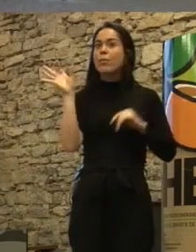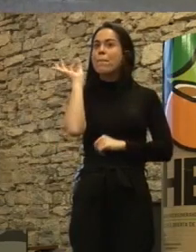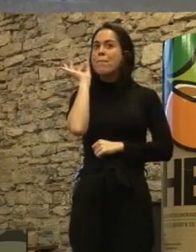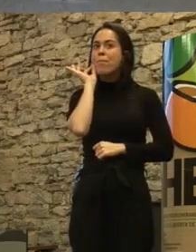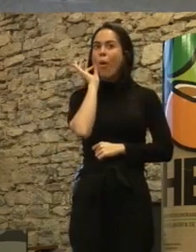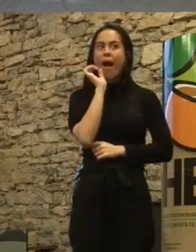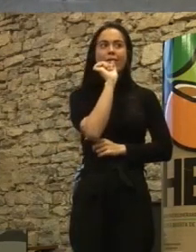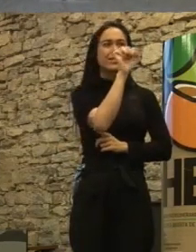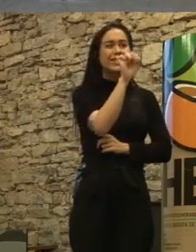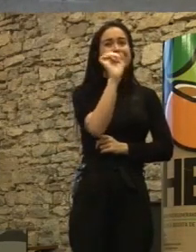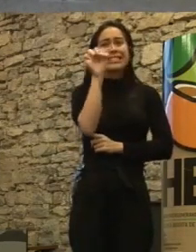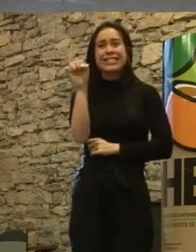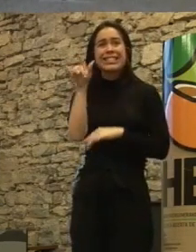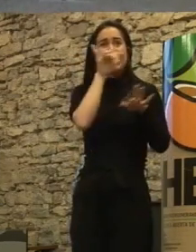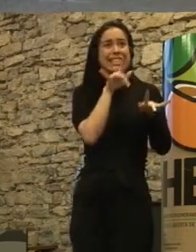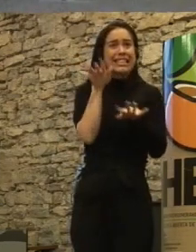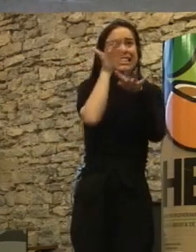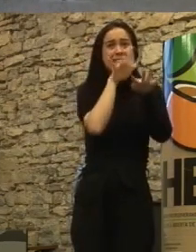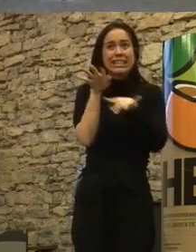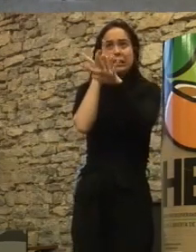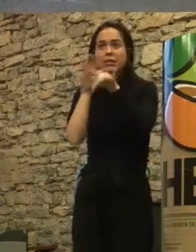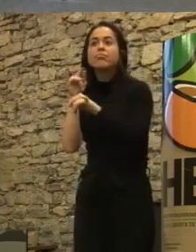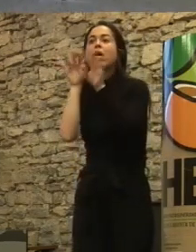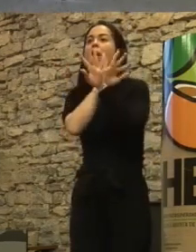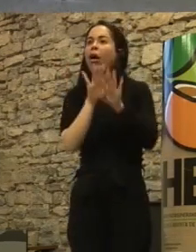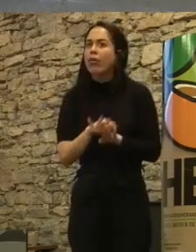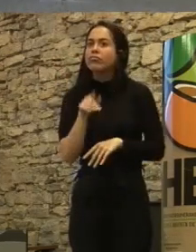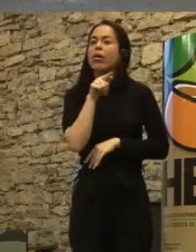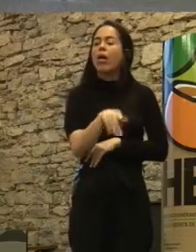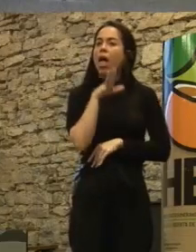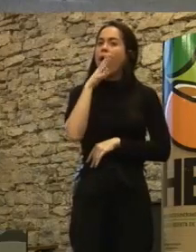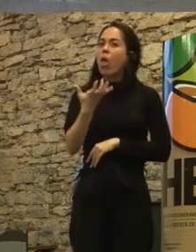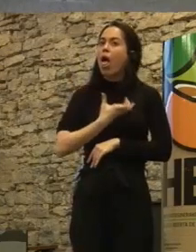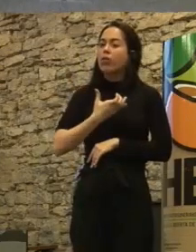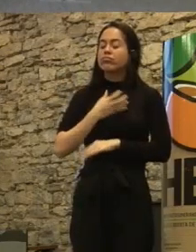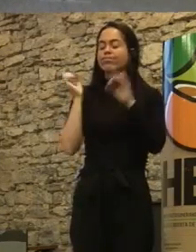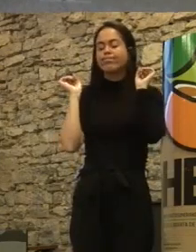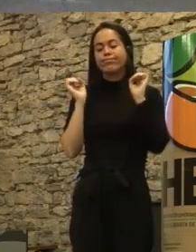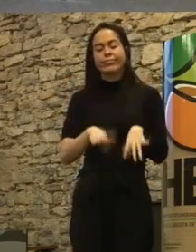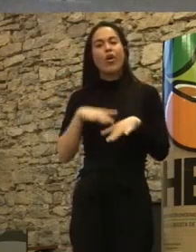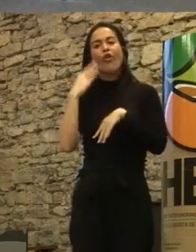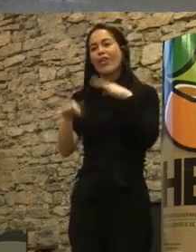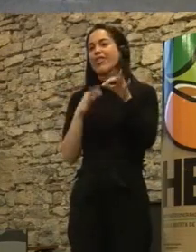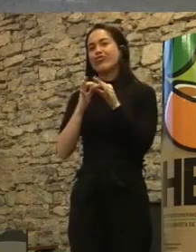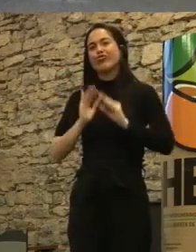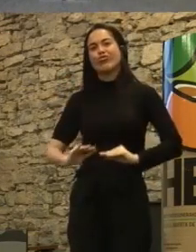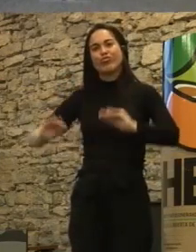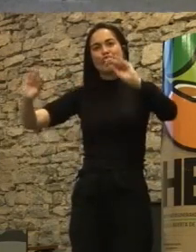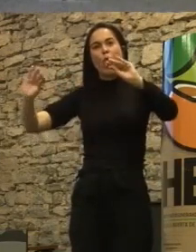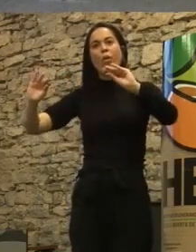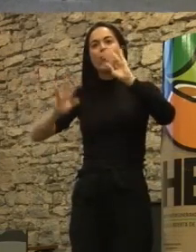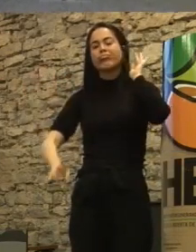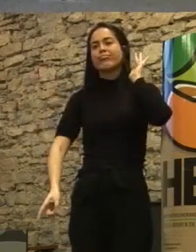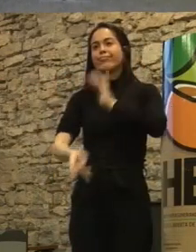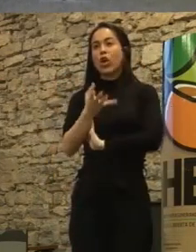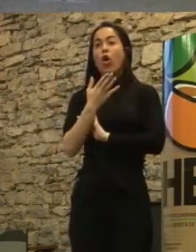conseguir ese switch. Y ahora se ha ido del ayuntamiento, ha creado su organización, es consultora de